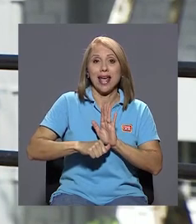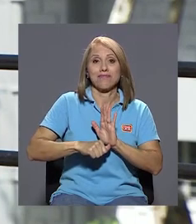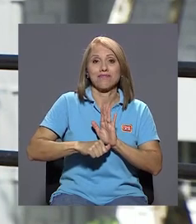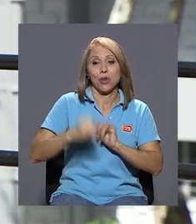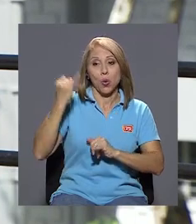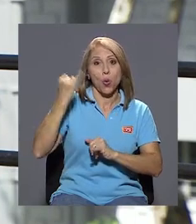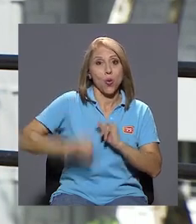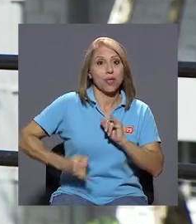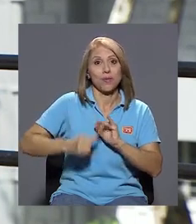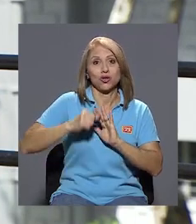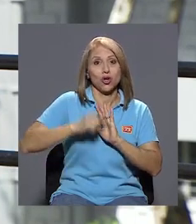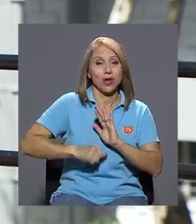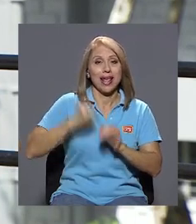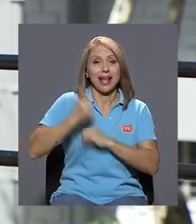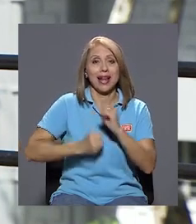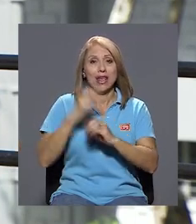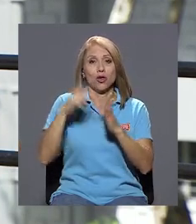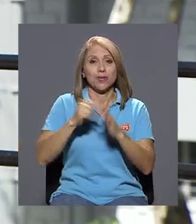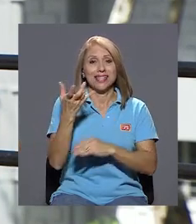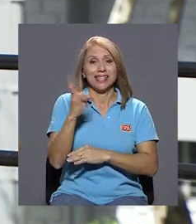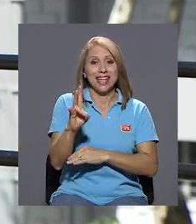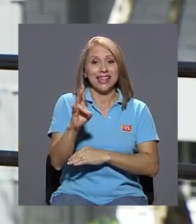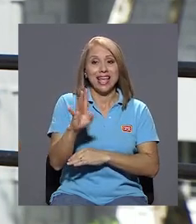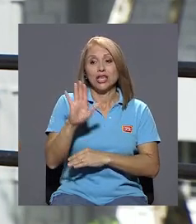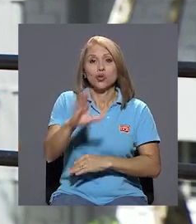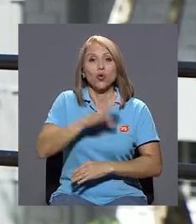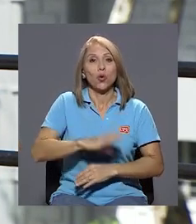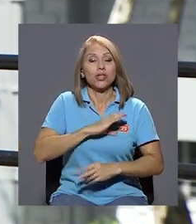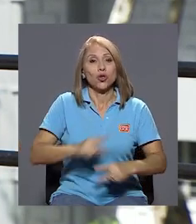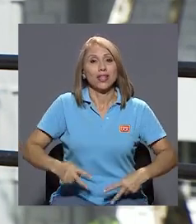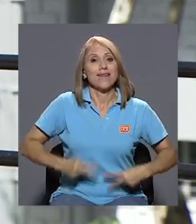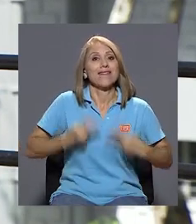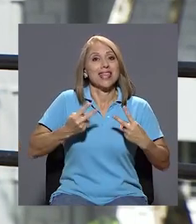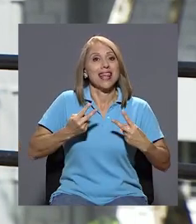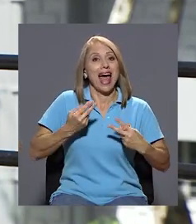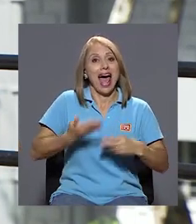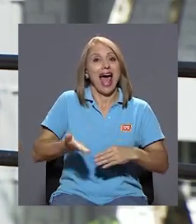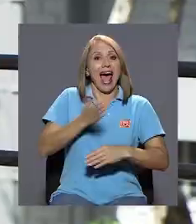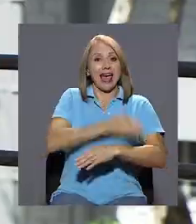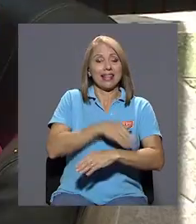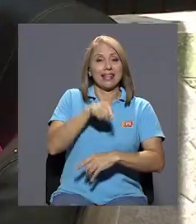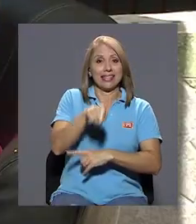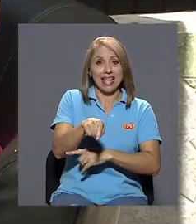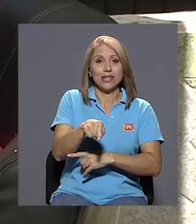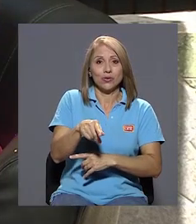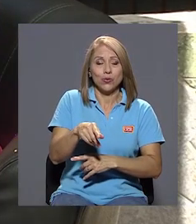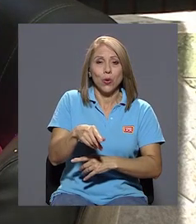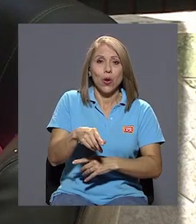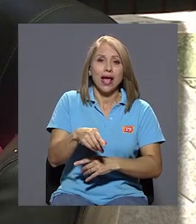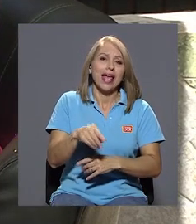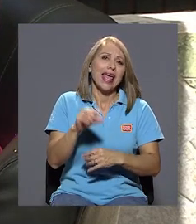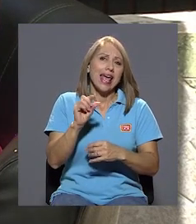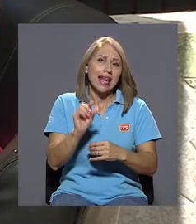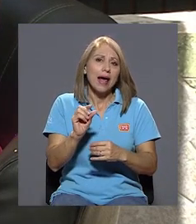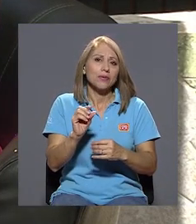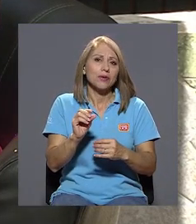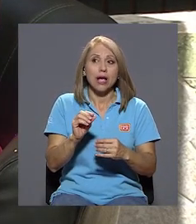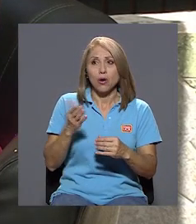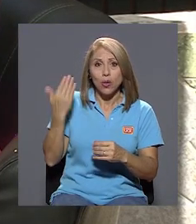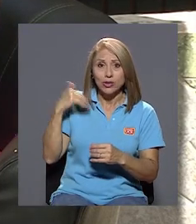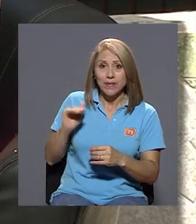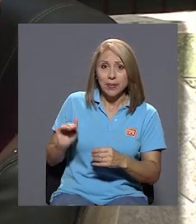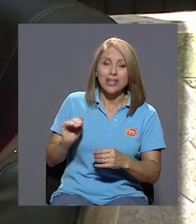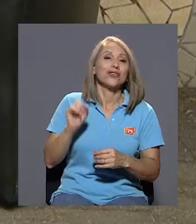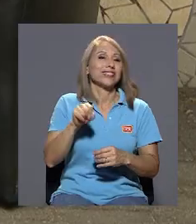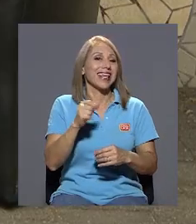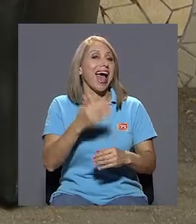fue el último procedimiento que se le ha hecho, que fue en el 2017, era más pequeñito. Ajá, era un poco